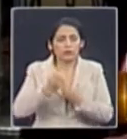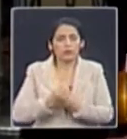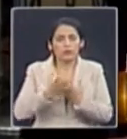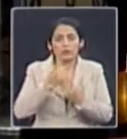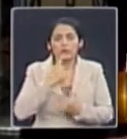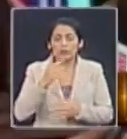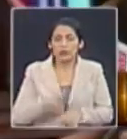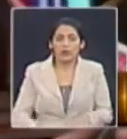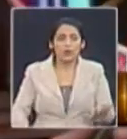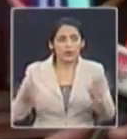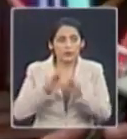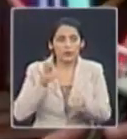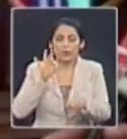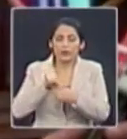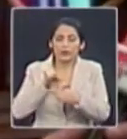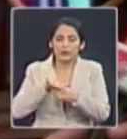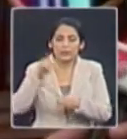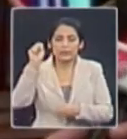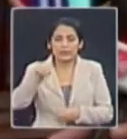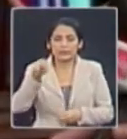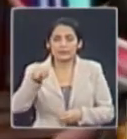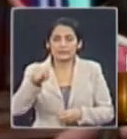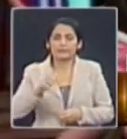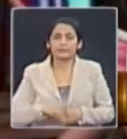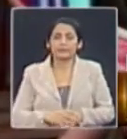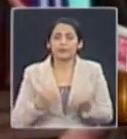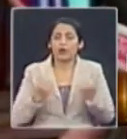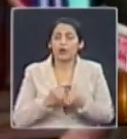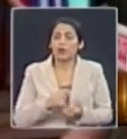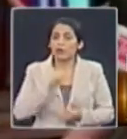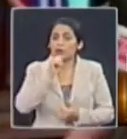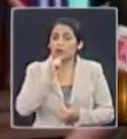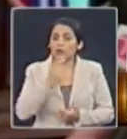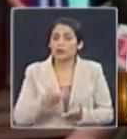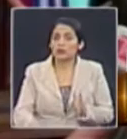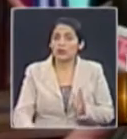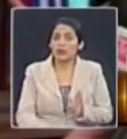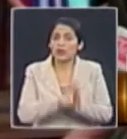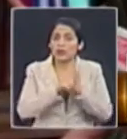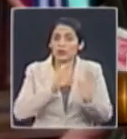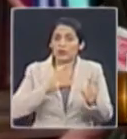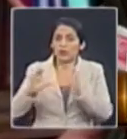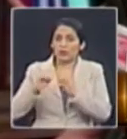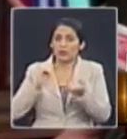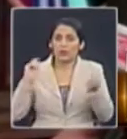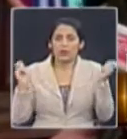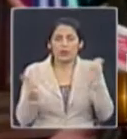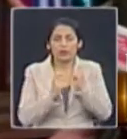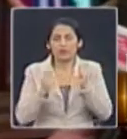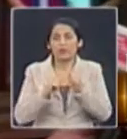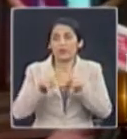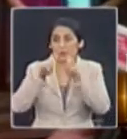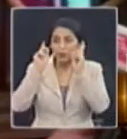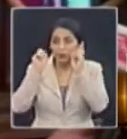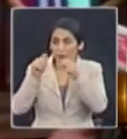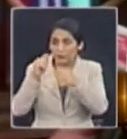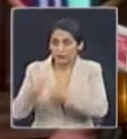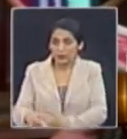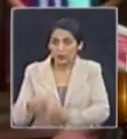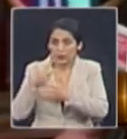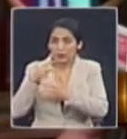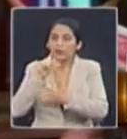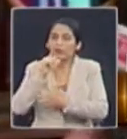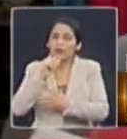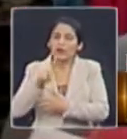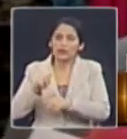de que hay que votar por el sí. Faltó en el cuestionario derogar la ley de comunicación, que es inconstitucional, pero con las 7 preguntas